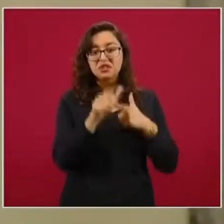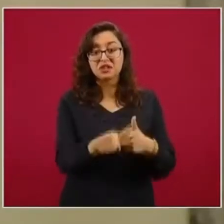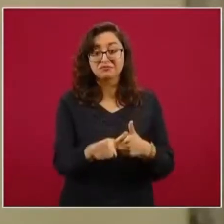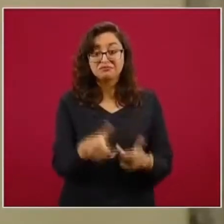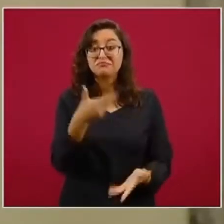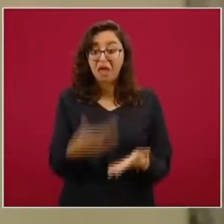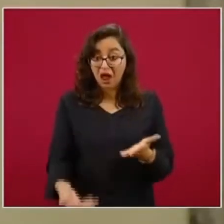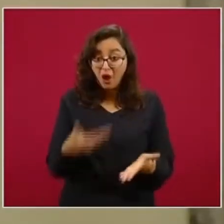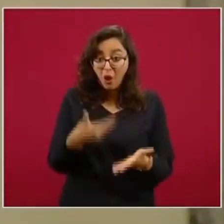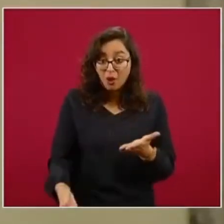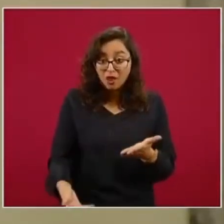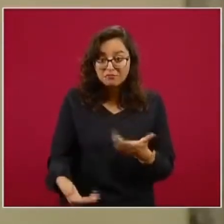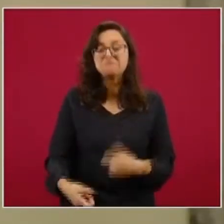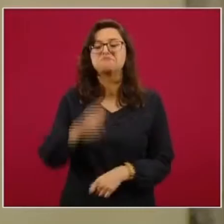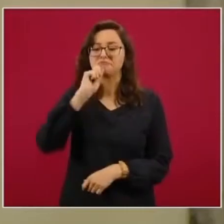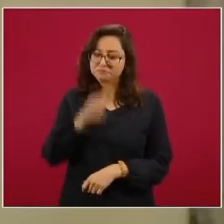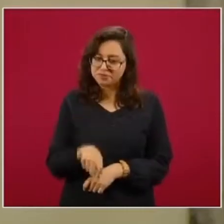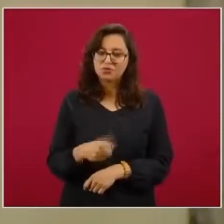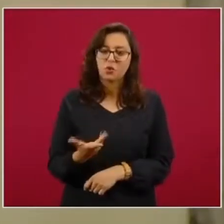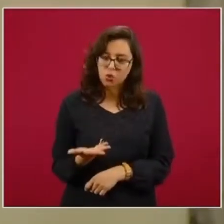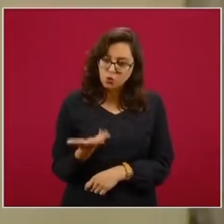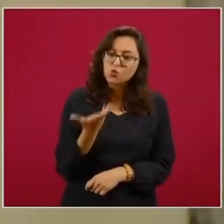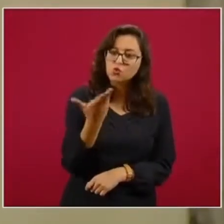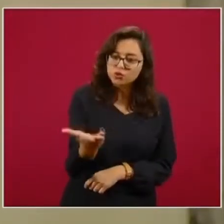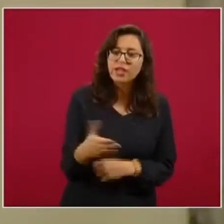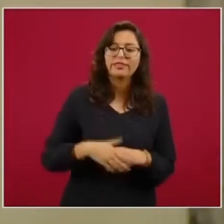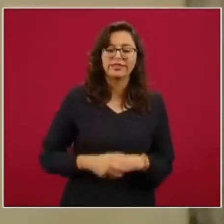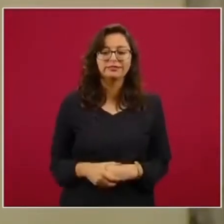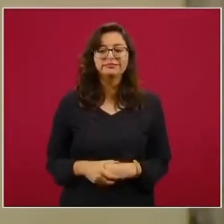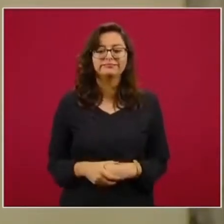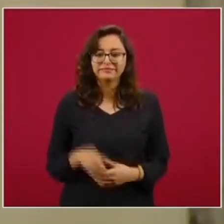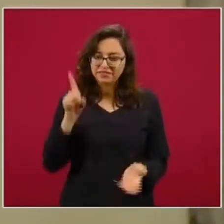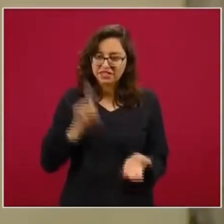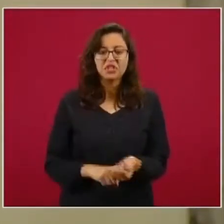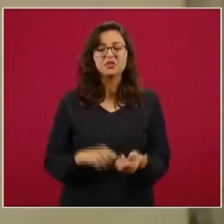el director de Comercio Exterior de su gobierno.